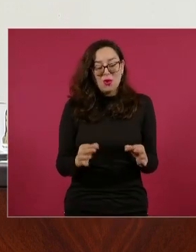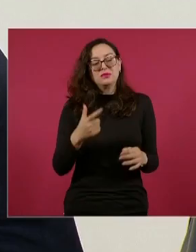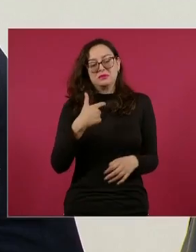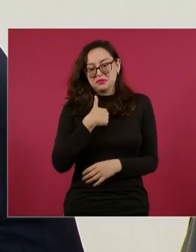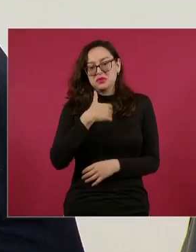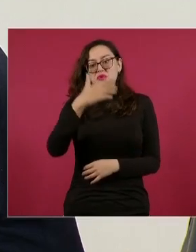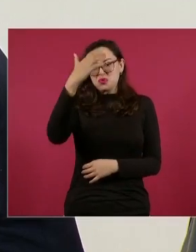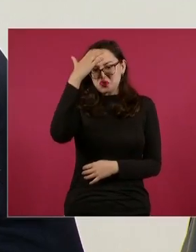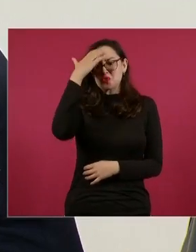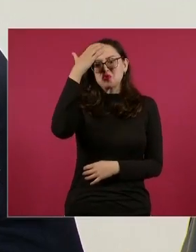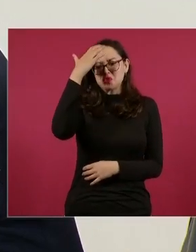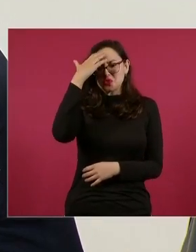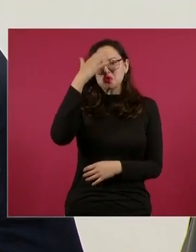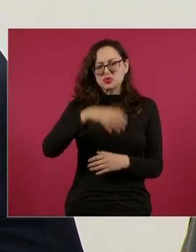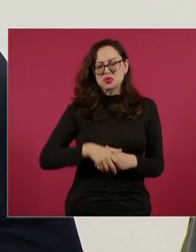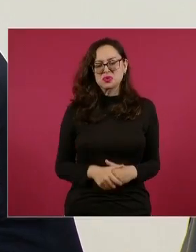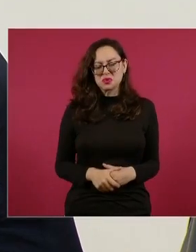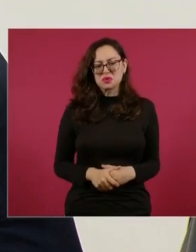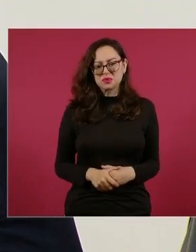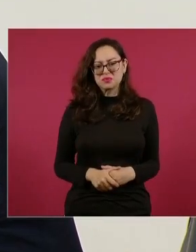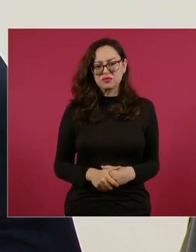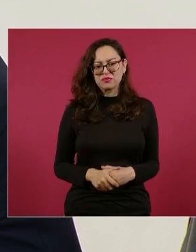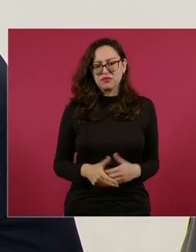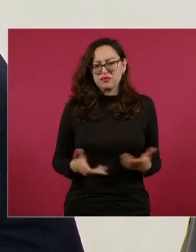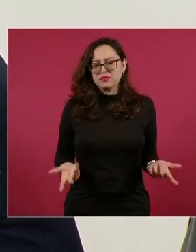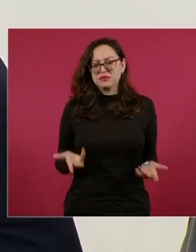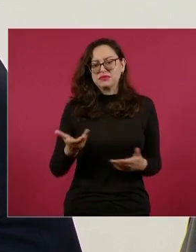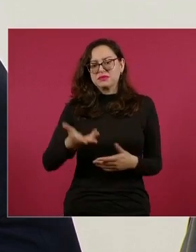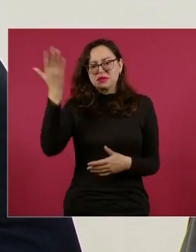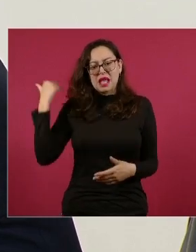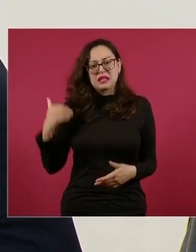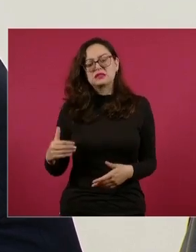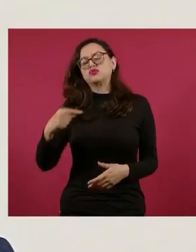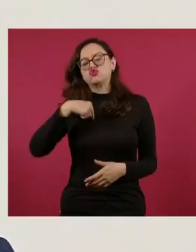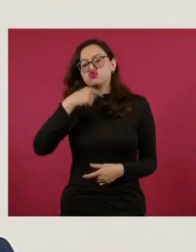Yo nunca voy a olvidar que de niño, de joven,